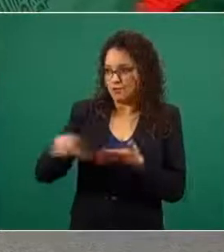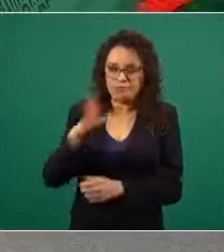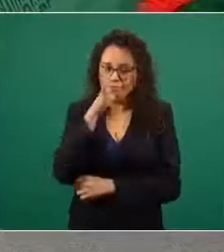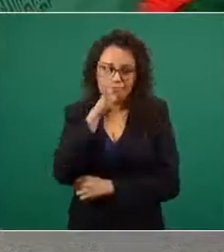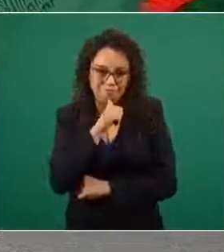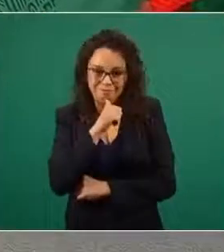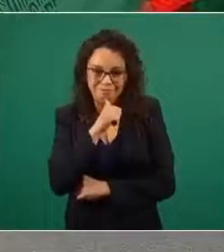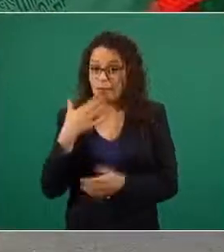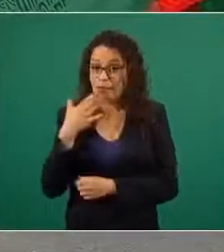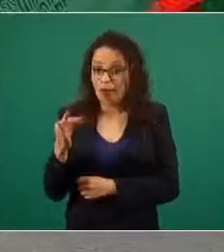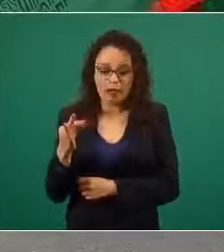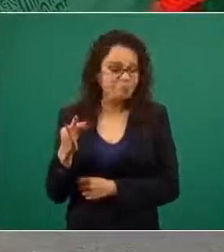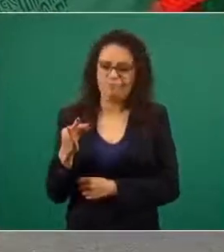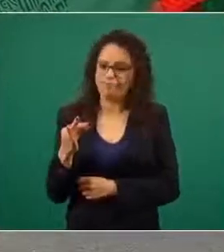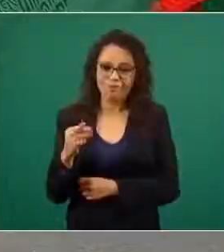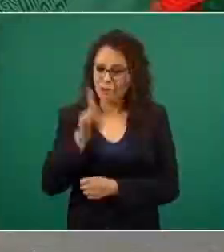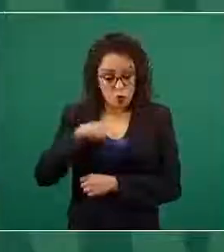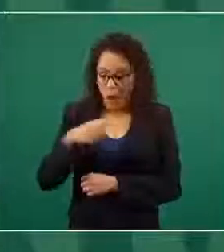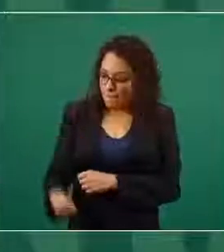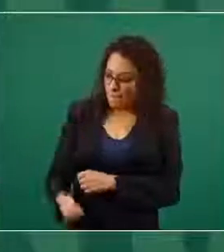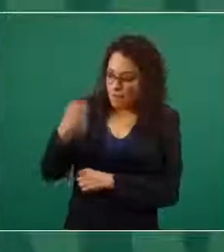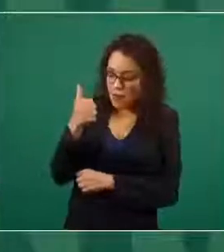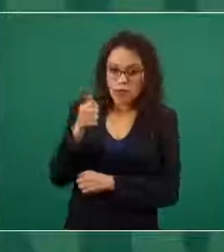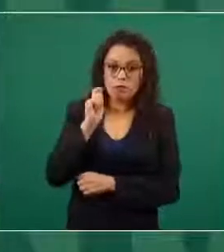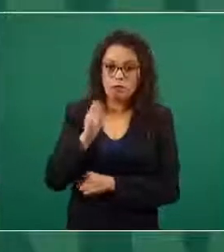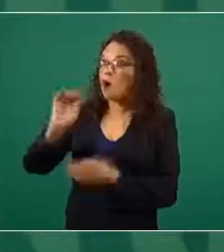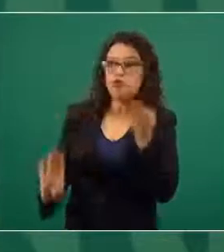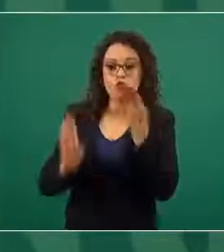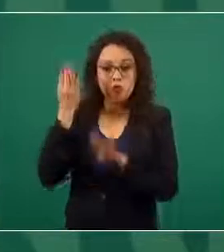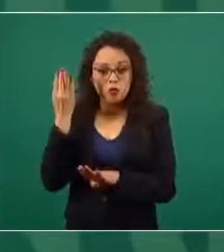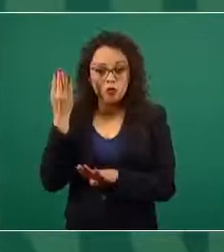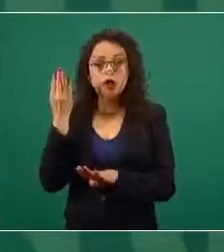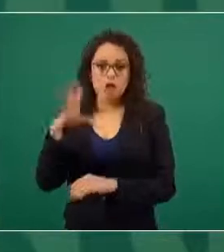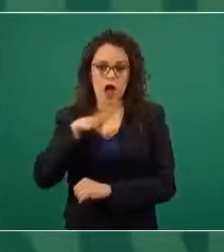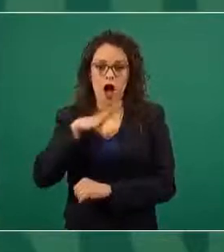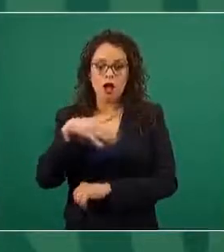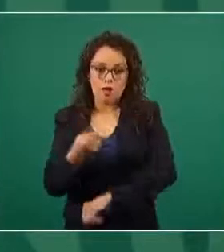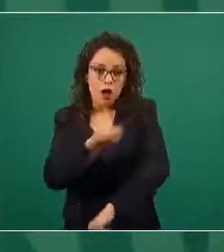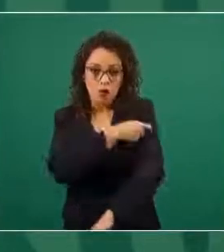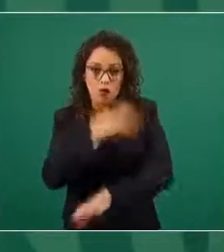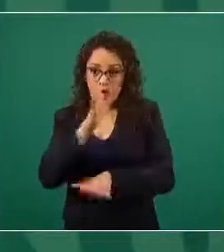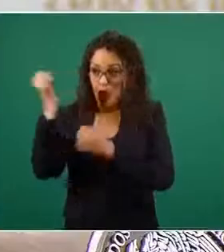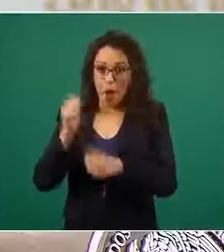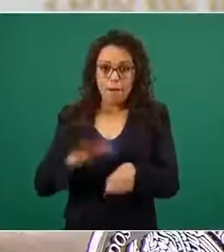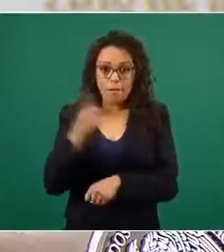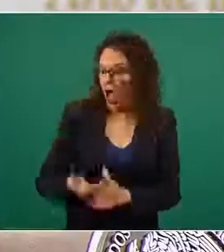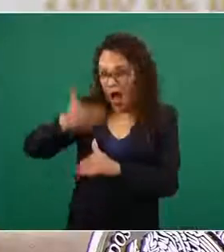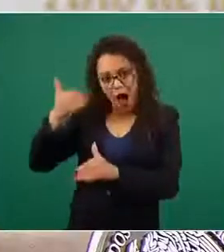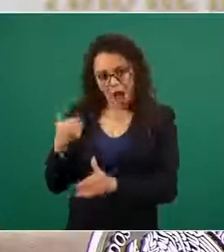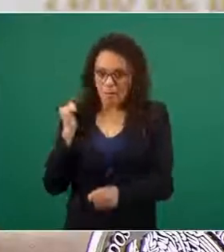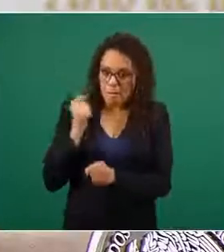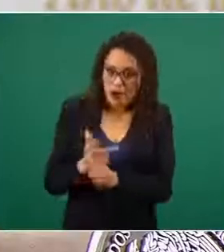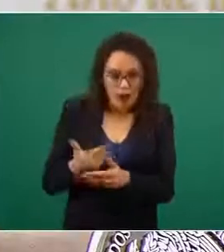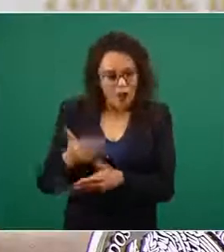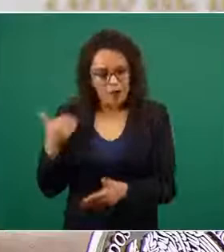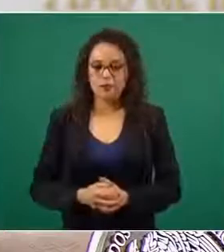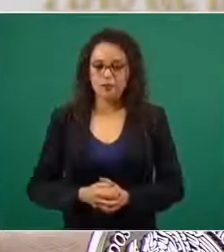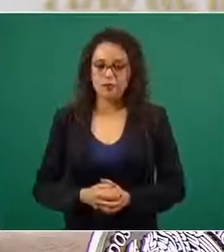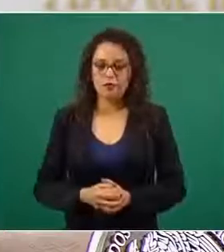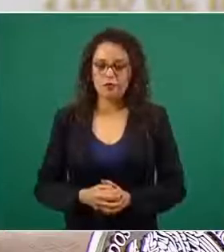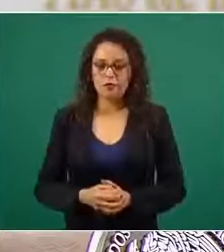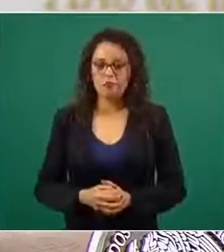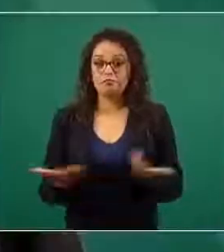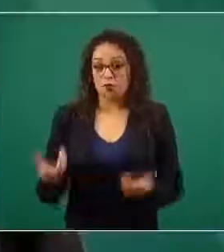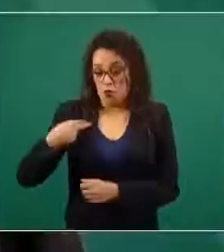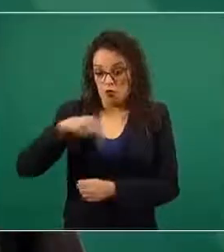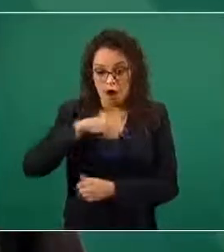vacuna. No es tan fácil. Nosotros somos de los primeros en el mundo en contar con la vacuna porque nos adelantamos. Bueno, hasta